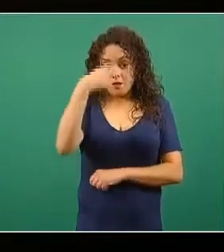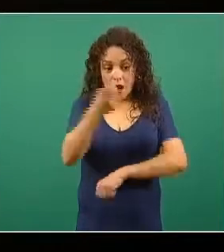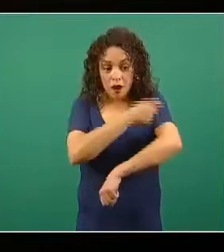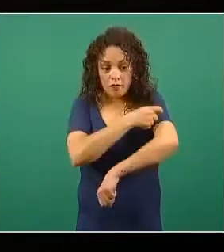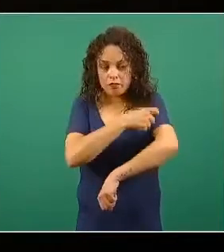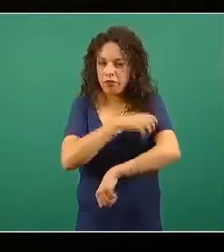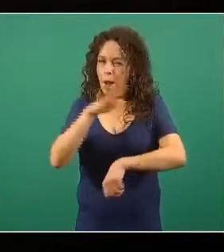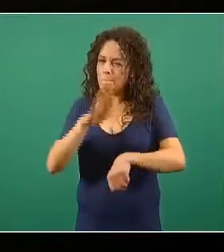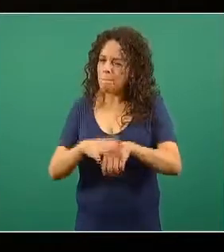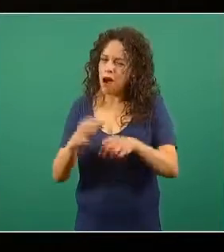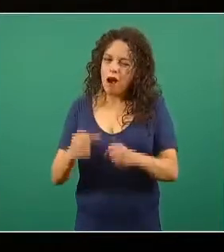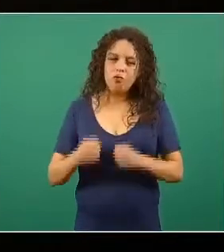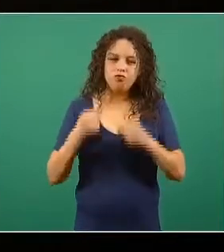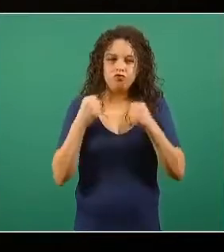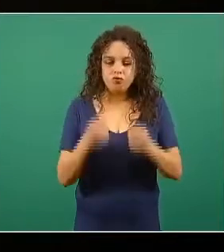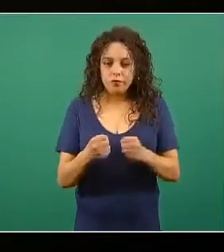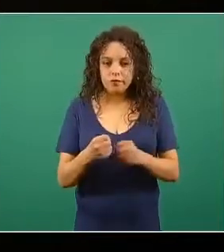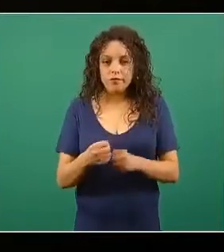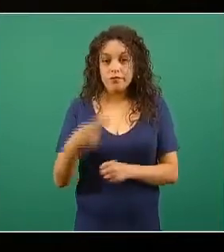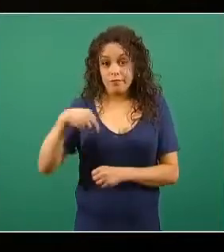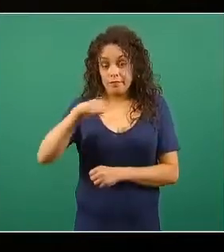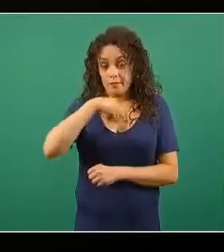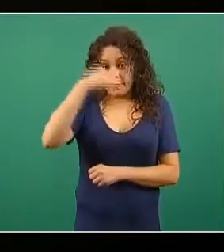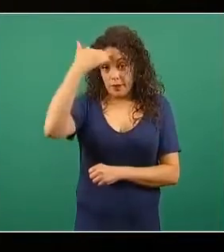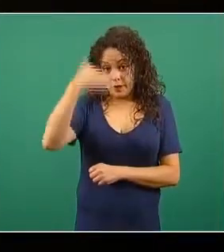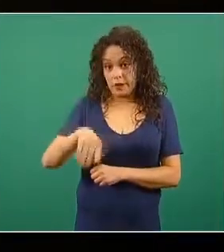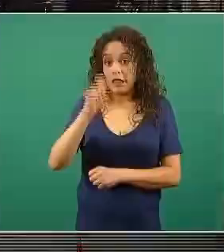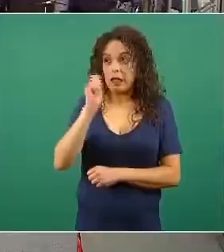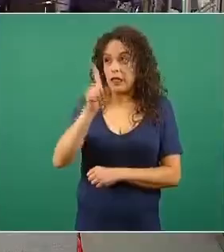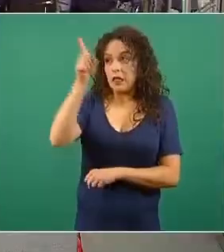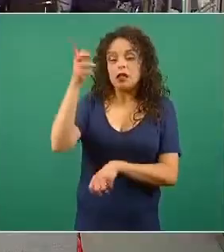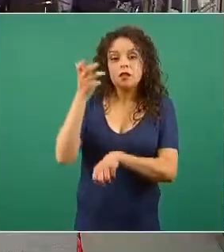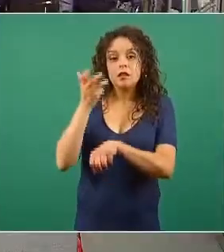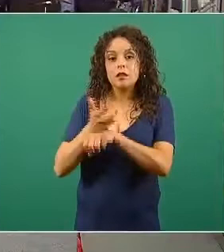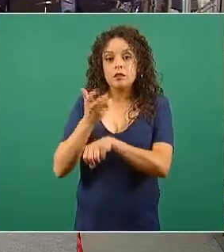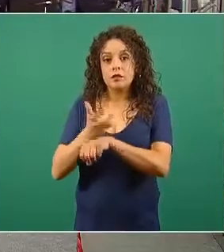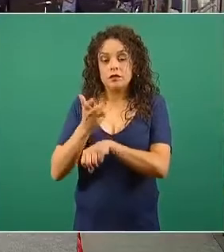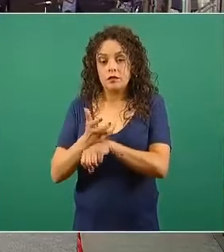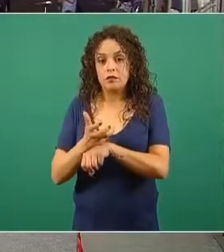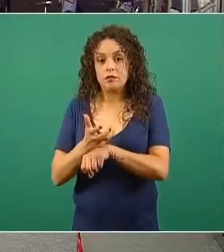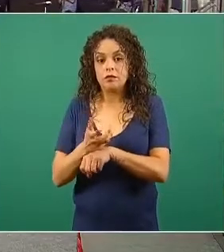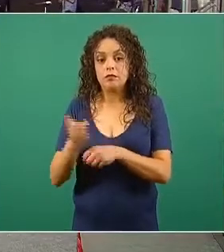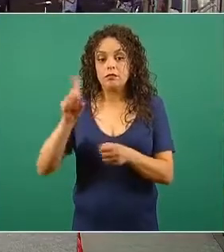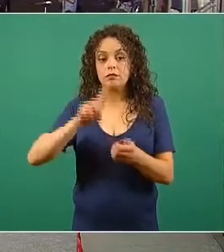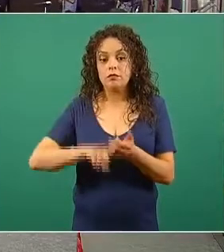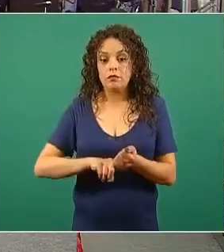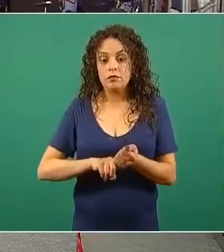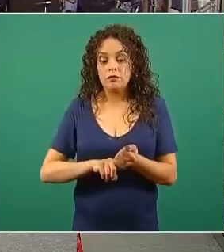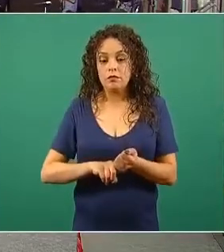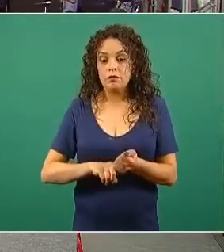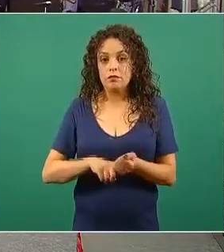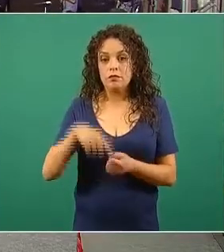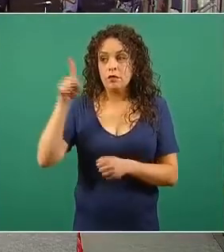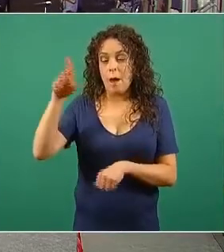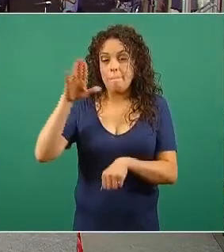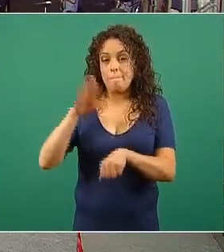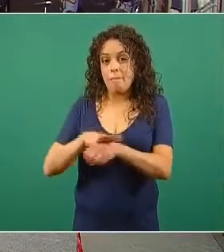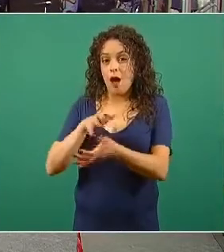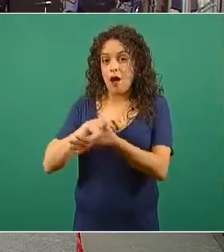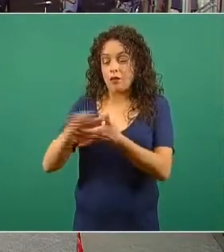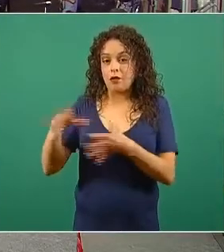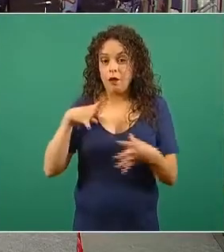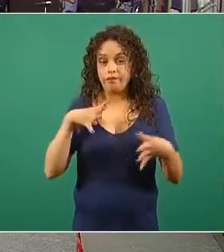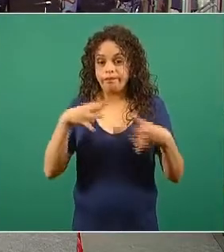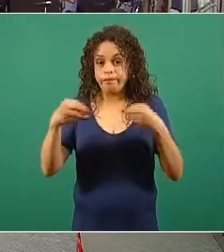en cuenta que Estados Unidos contribuye con la 4ª parte de la infección global, digamos, de